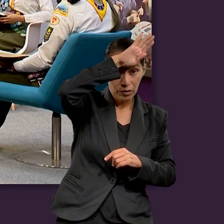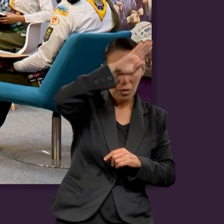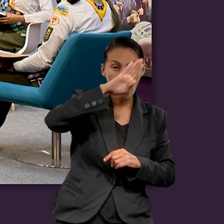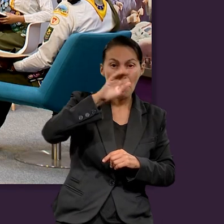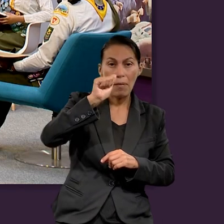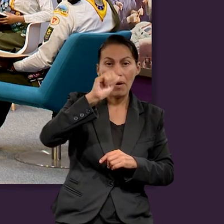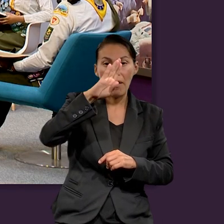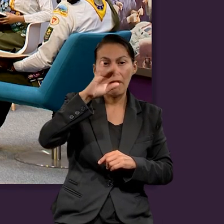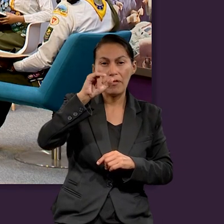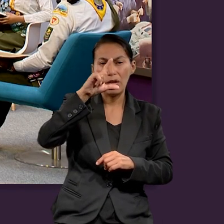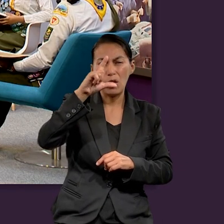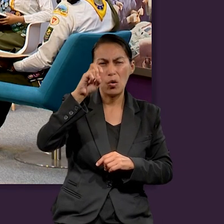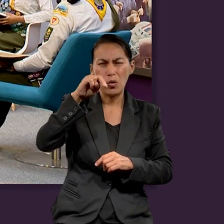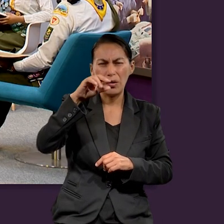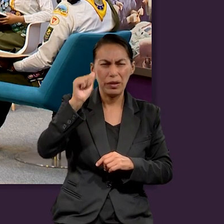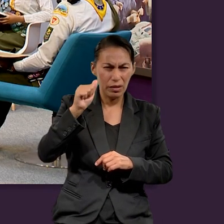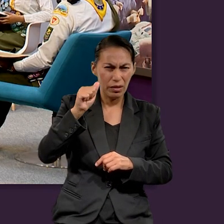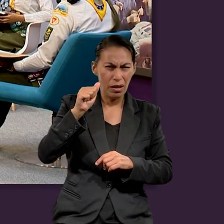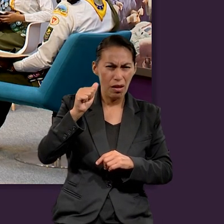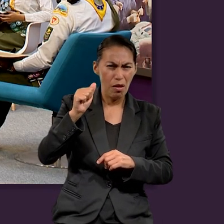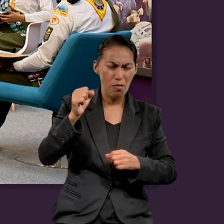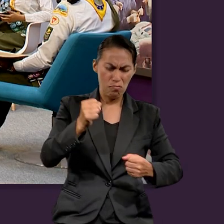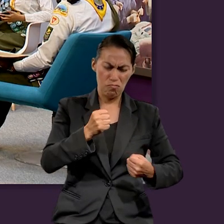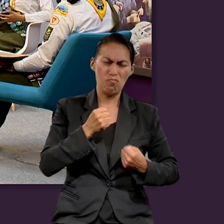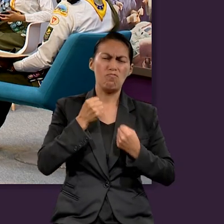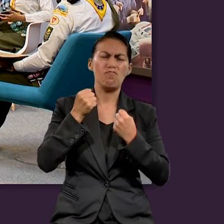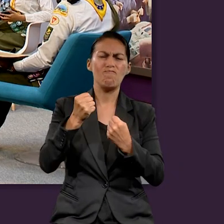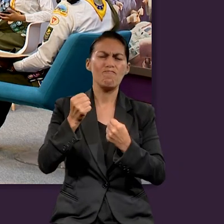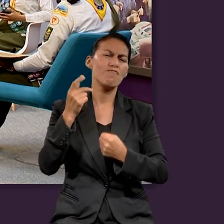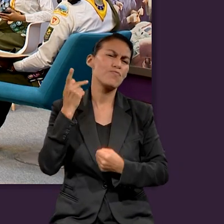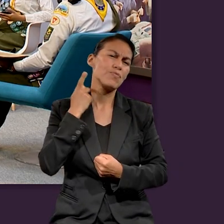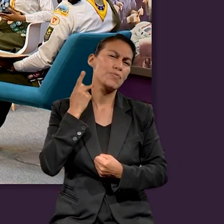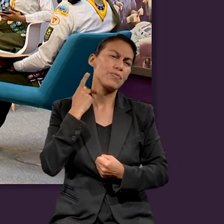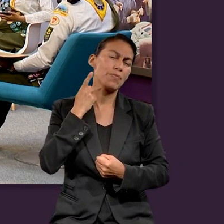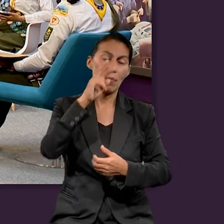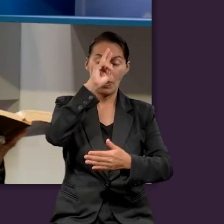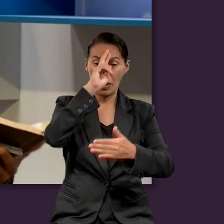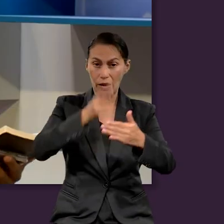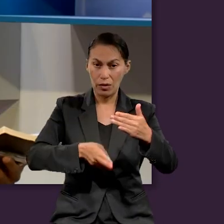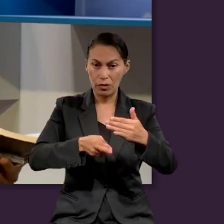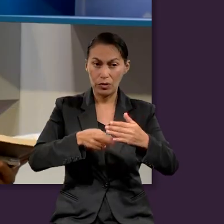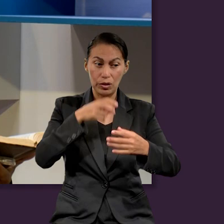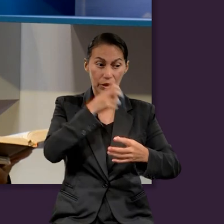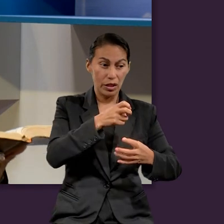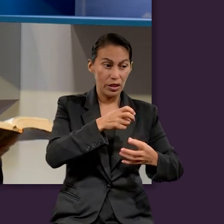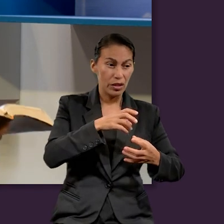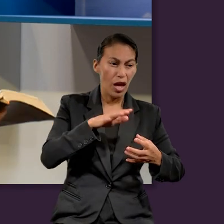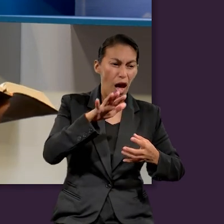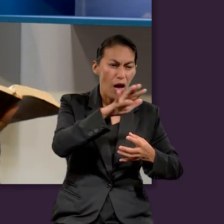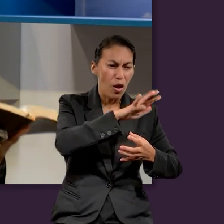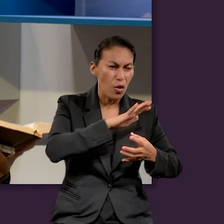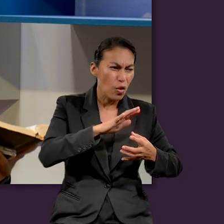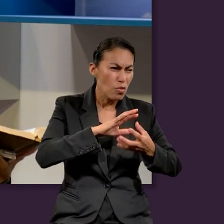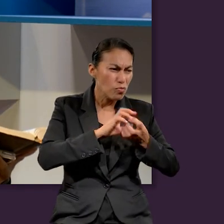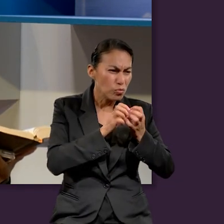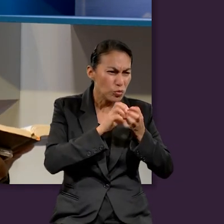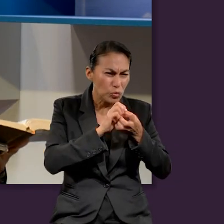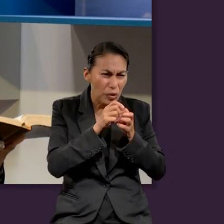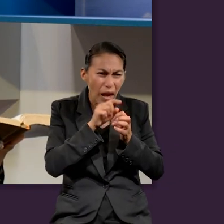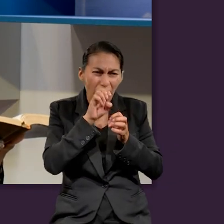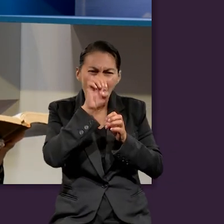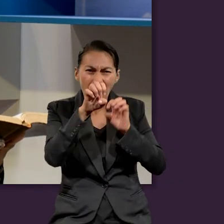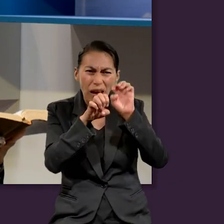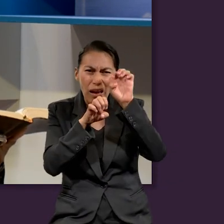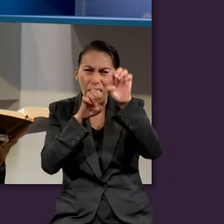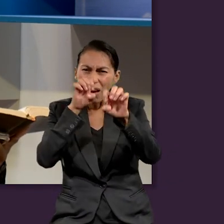Babilonia un poder político pero también religioso que se ha formado para engañar al mundo